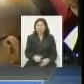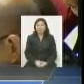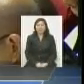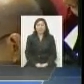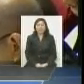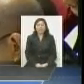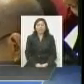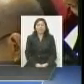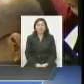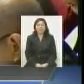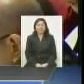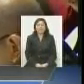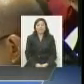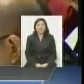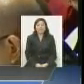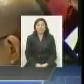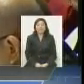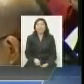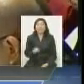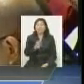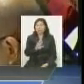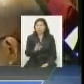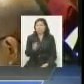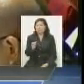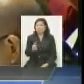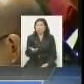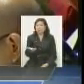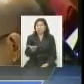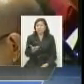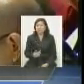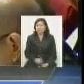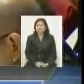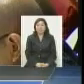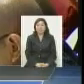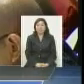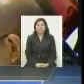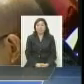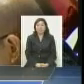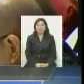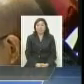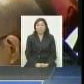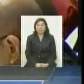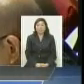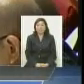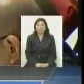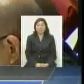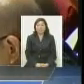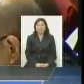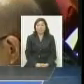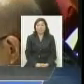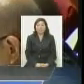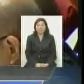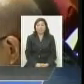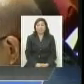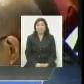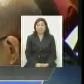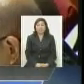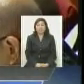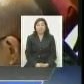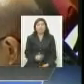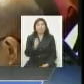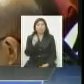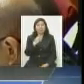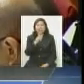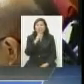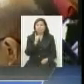los comerciantes están clamando, yo invitaría a la alcaldesa para ir a una comisión, yo soy y varios colegas acá, incito a la parada